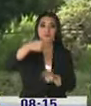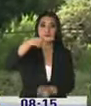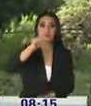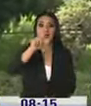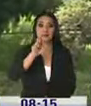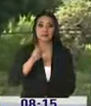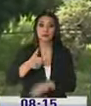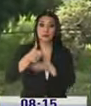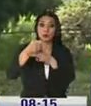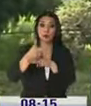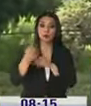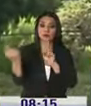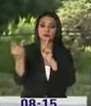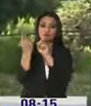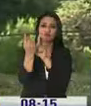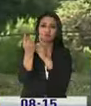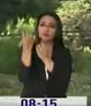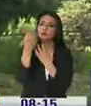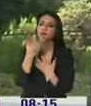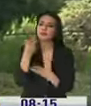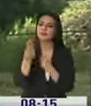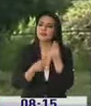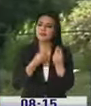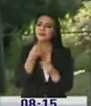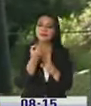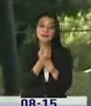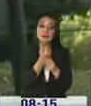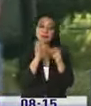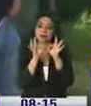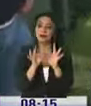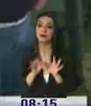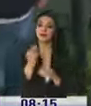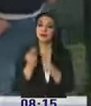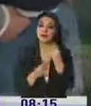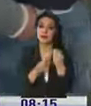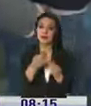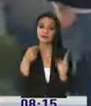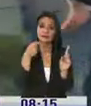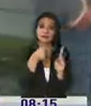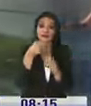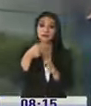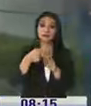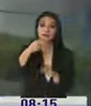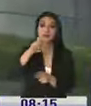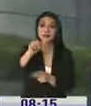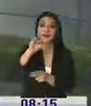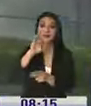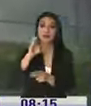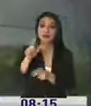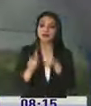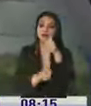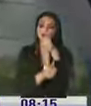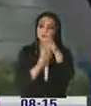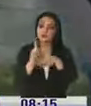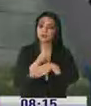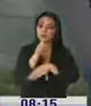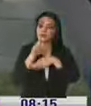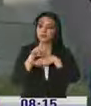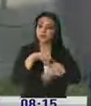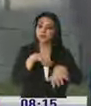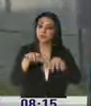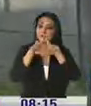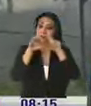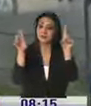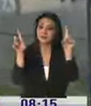nos comenten qué es lo que se ha hecho, cuáles son los trabajos que se han hecho. Yo me encuentro con Rafael Pazmiño, él es subdirector de operaciones de